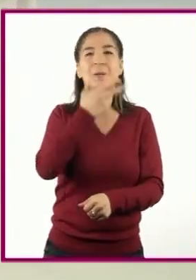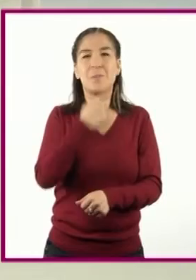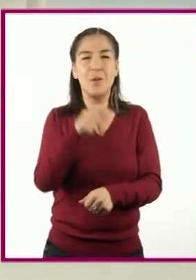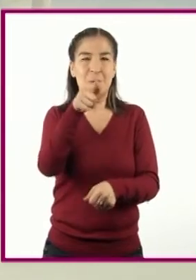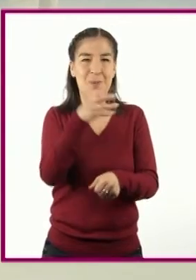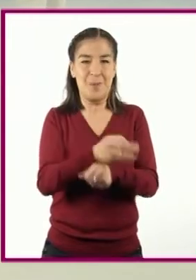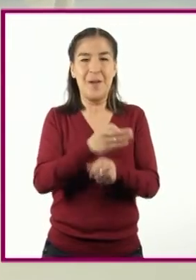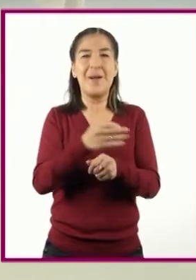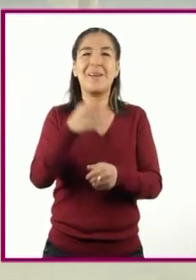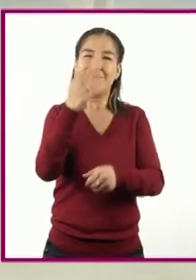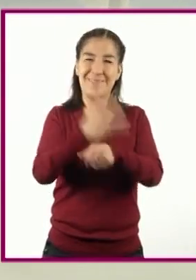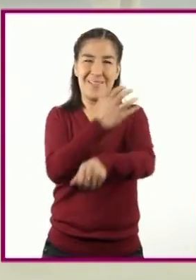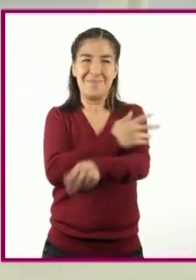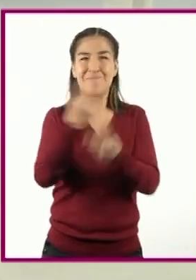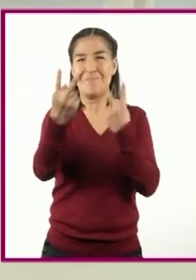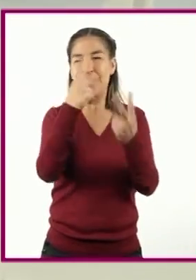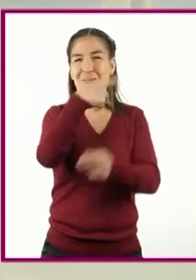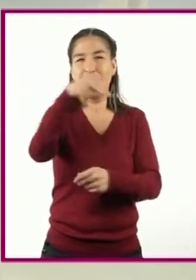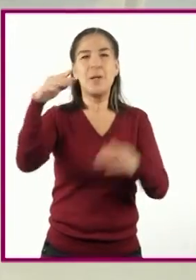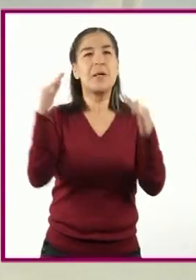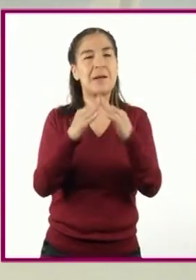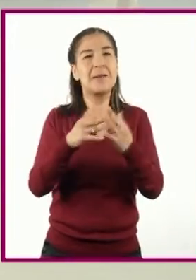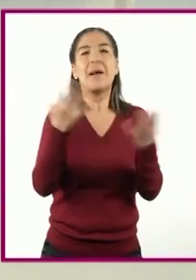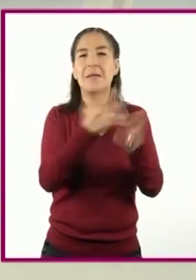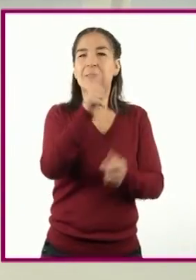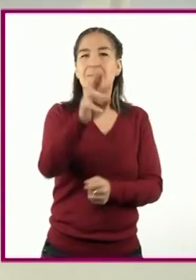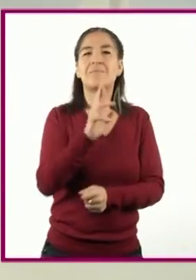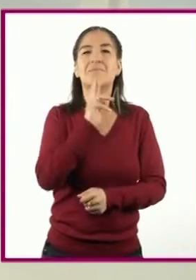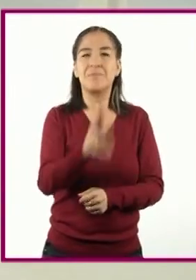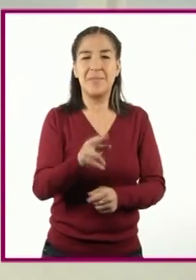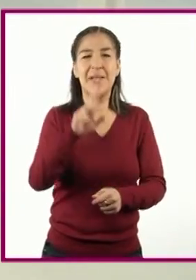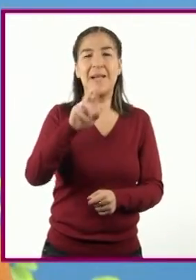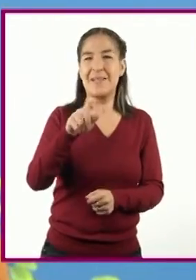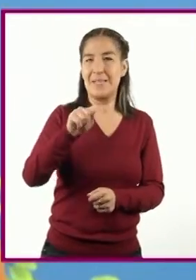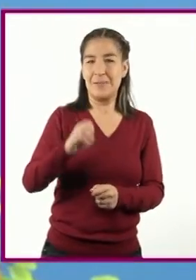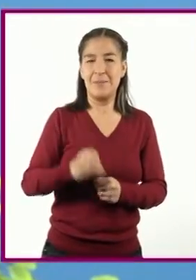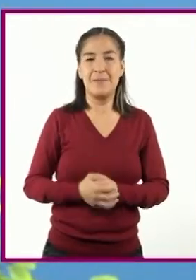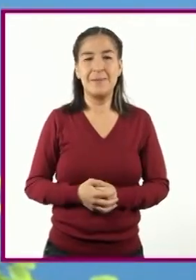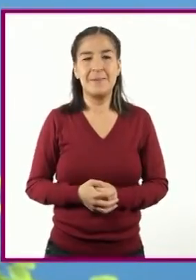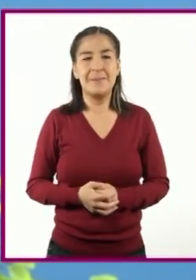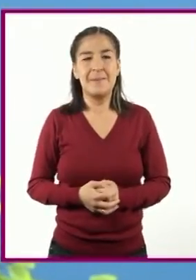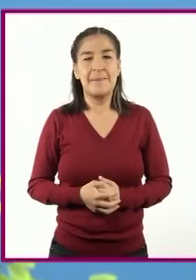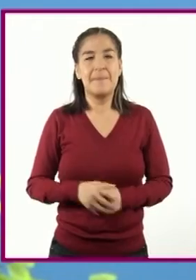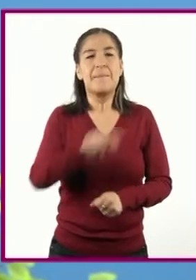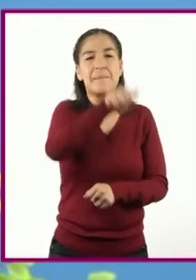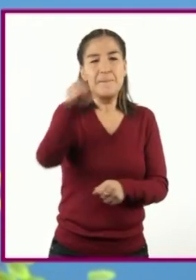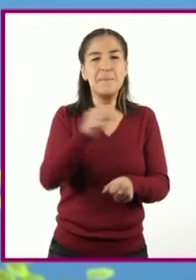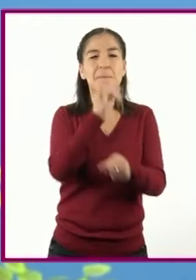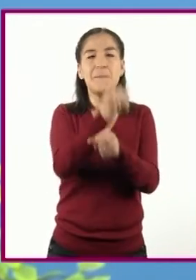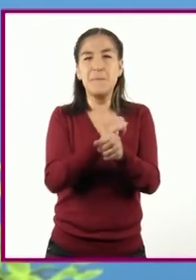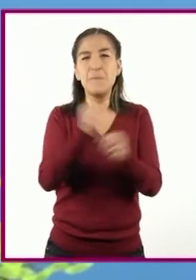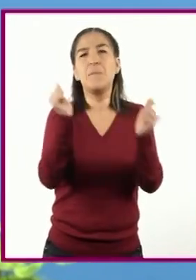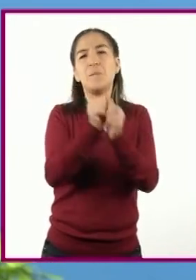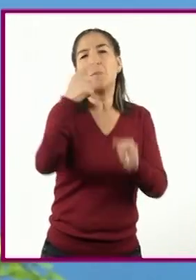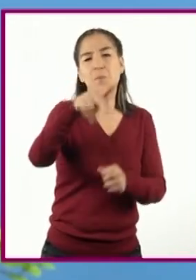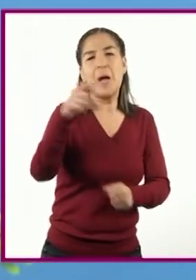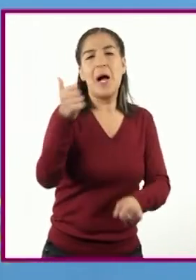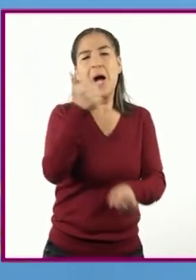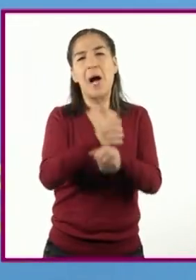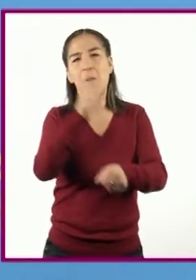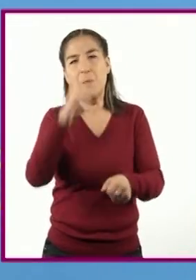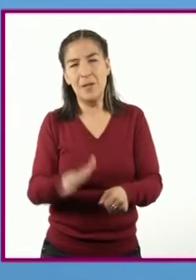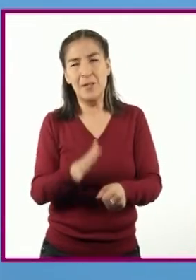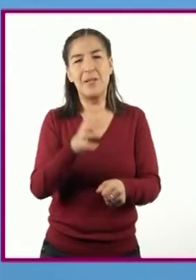nos acompañan desde casa a que resuelvan el siguiente reto. Investiguen con sus abuelos,